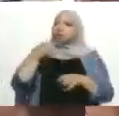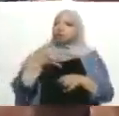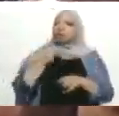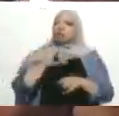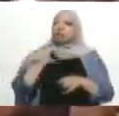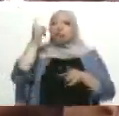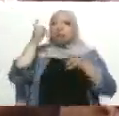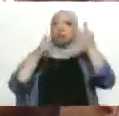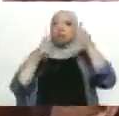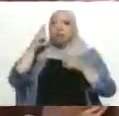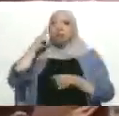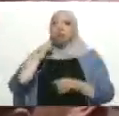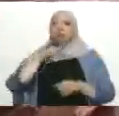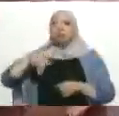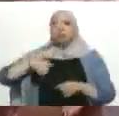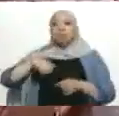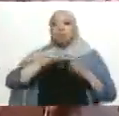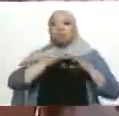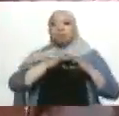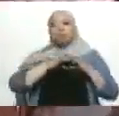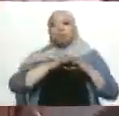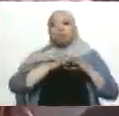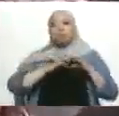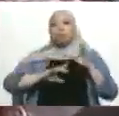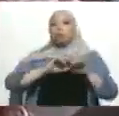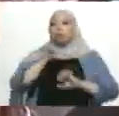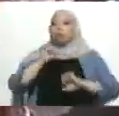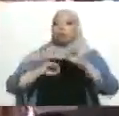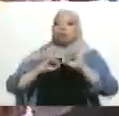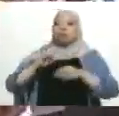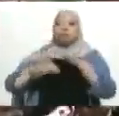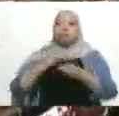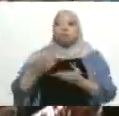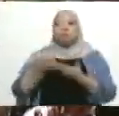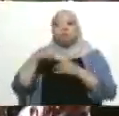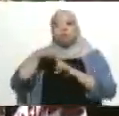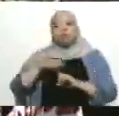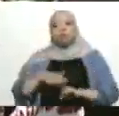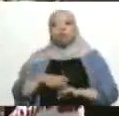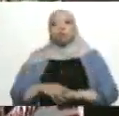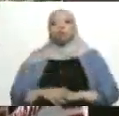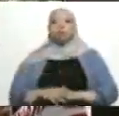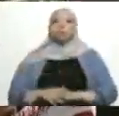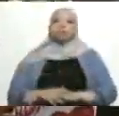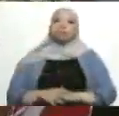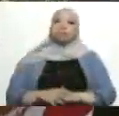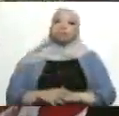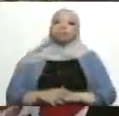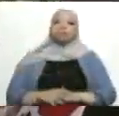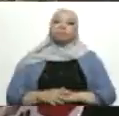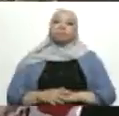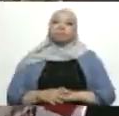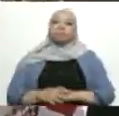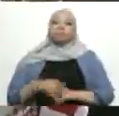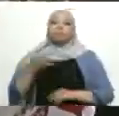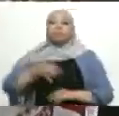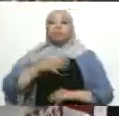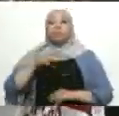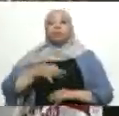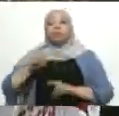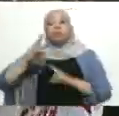a Chávez y a Bolívar en nuestro corazón, será imposible que alguien nos pueda derrotar. si cabe lo que el patriota de Ojado, siempre el